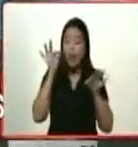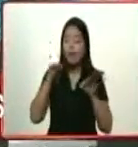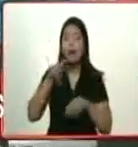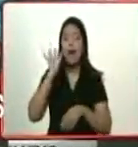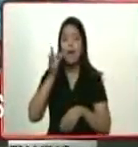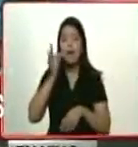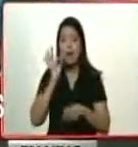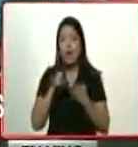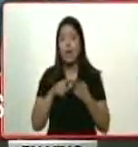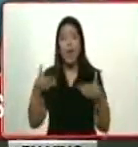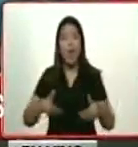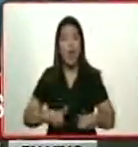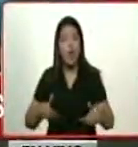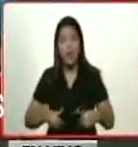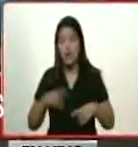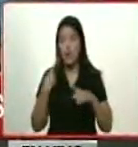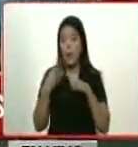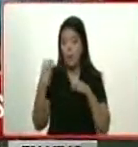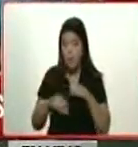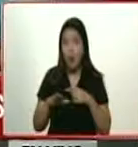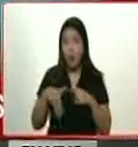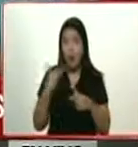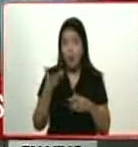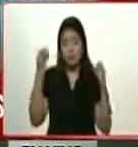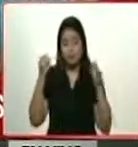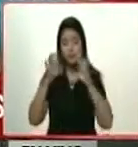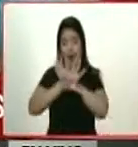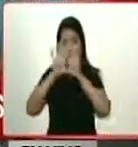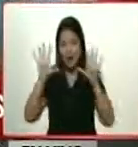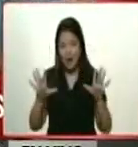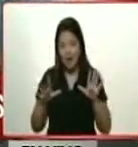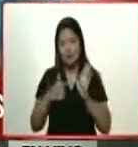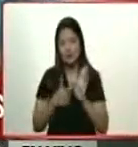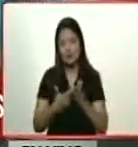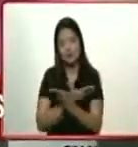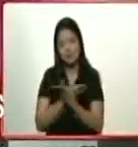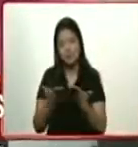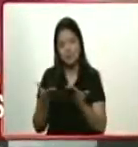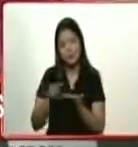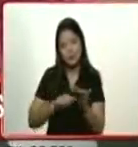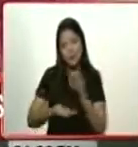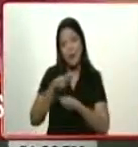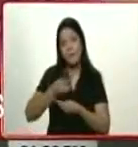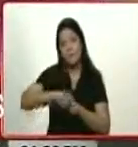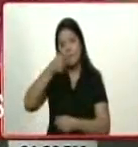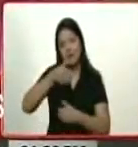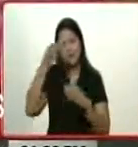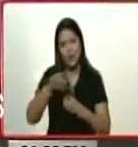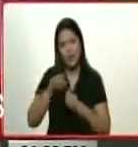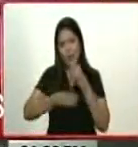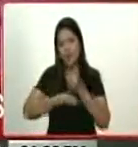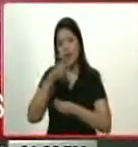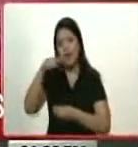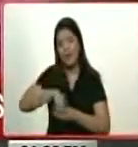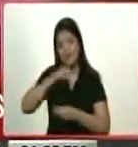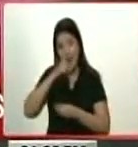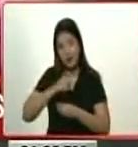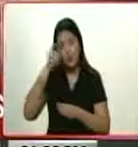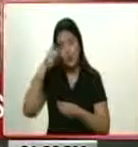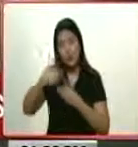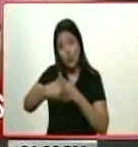forma revolucionaria de clasificar el café y que se premie definitivamente la calidad, la mejor calidad del